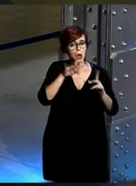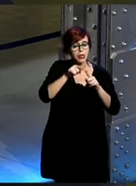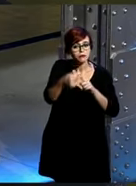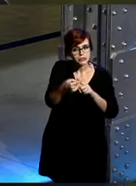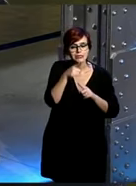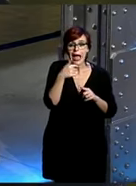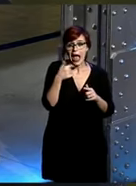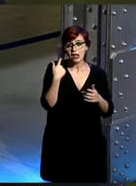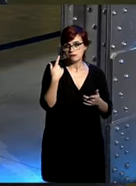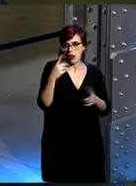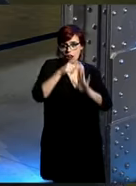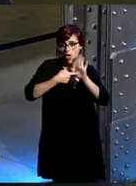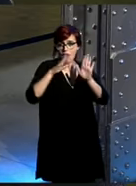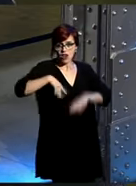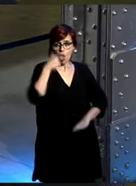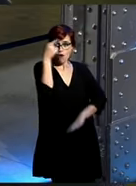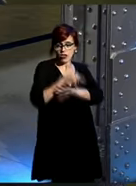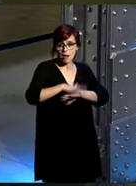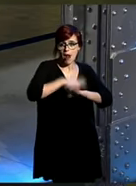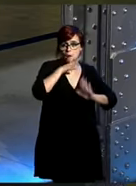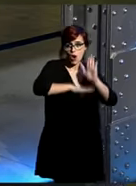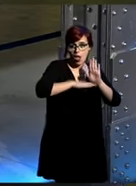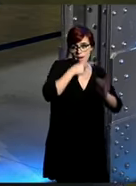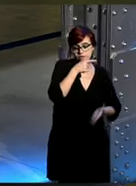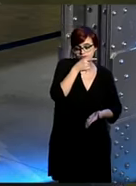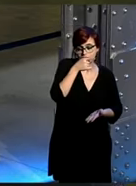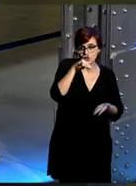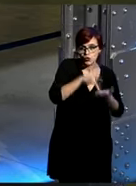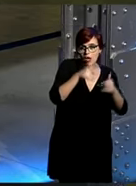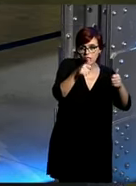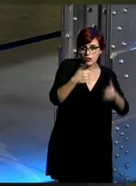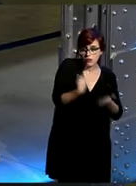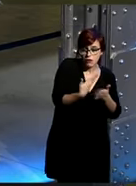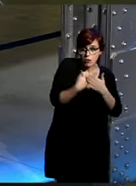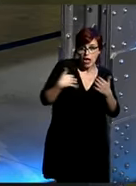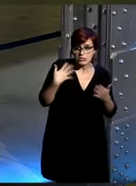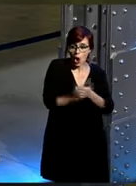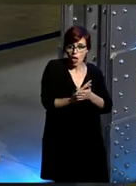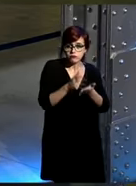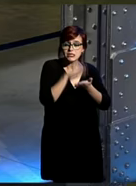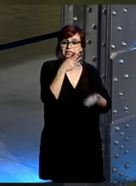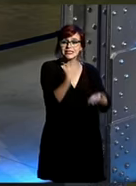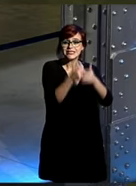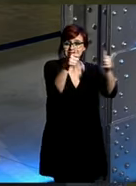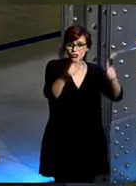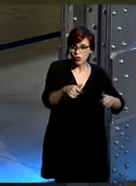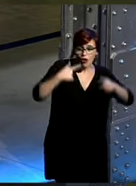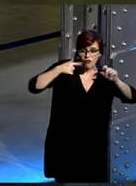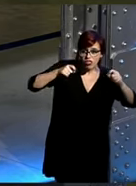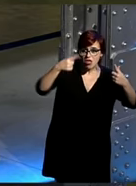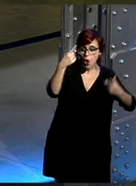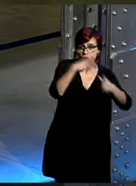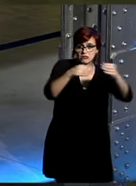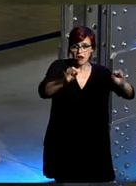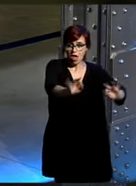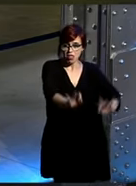programas porque la ley les ha obligado a ser parte, a ser universidad. Pero hasta hace poco tiempo no tenían ningún tipo de título